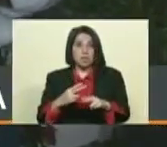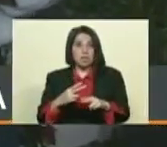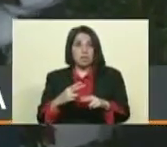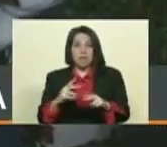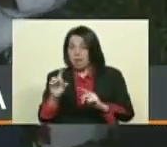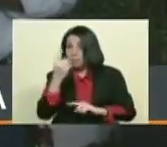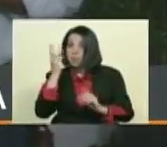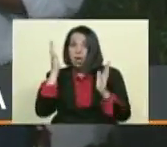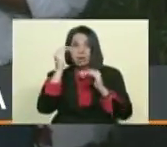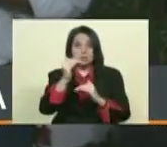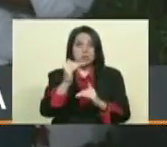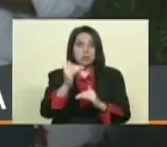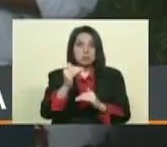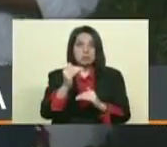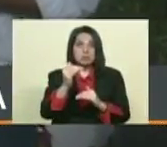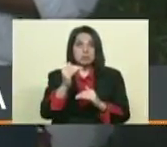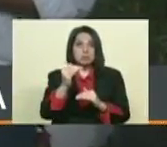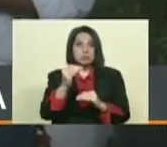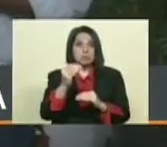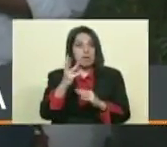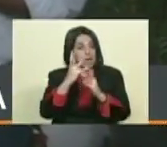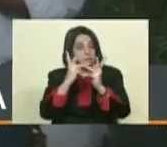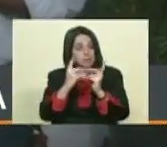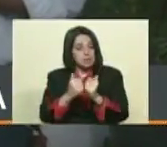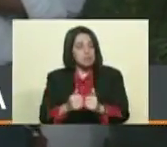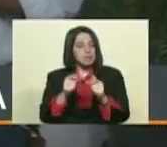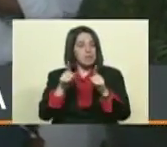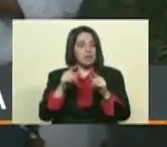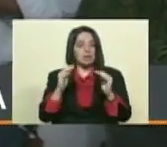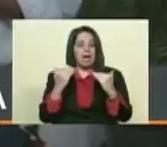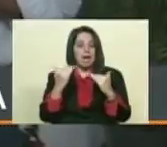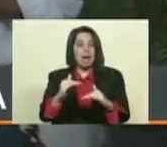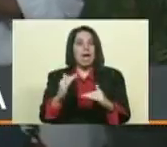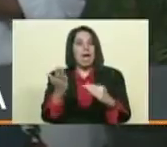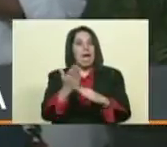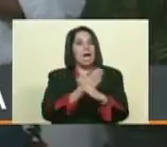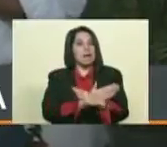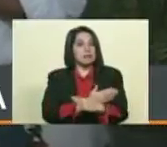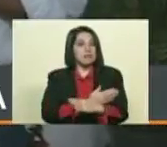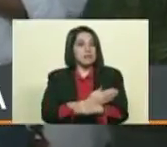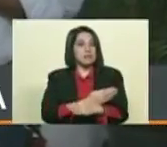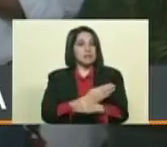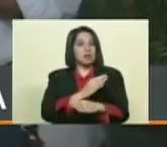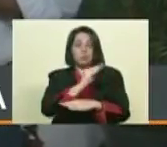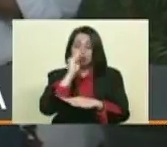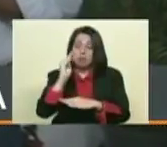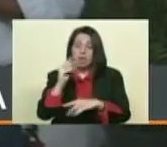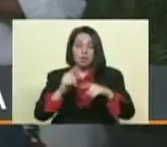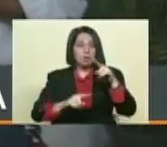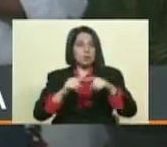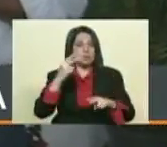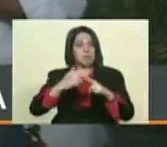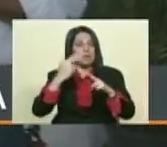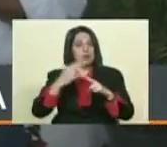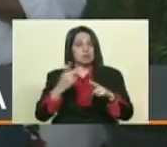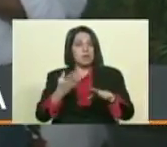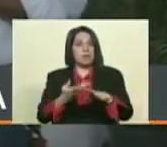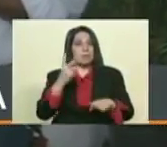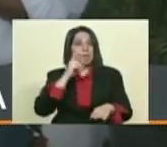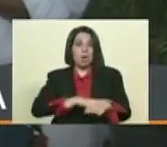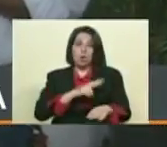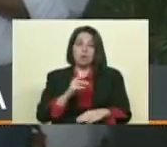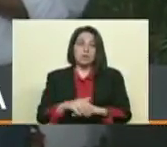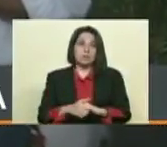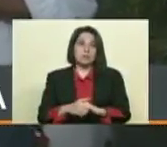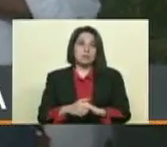si nosotros logramos que se administre justicia a esa etapa, estaremos previniendo hechos violentos y hechos delictivos mucho más